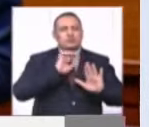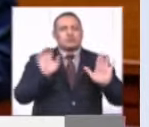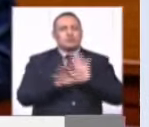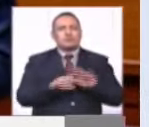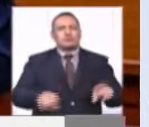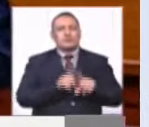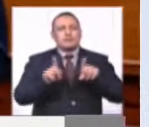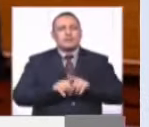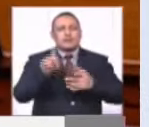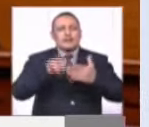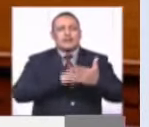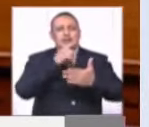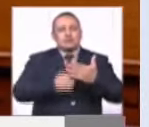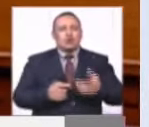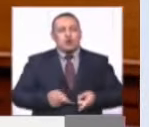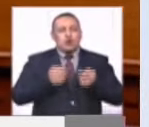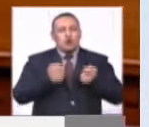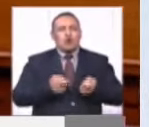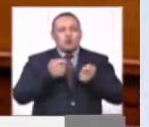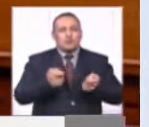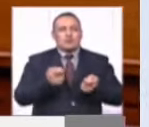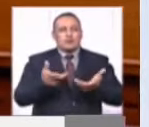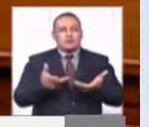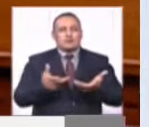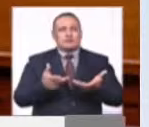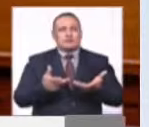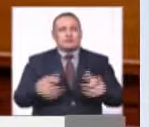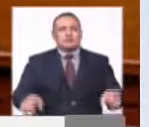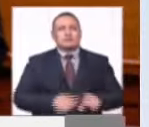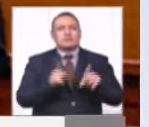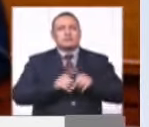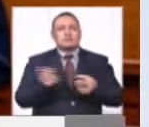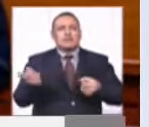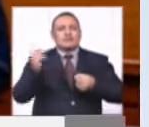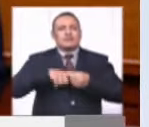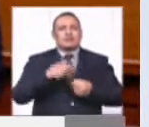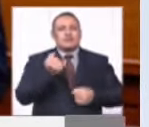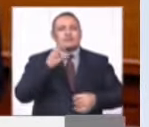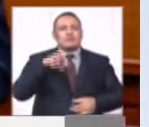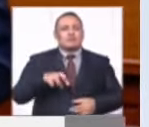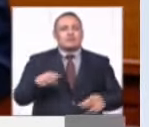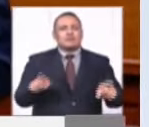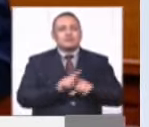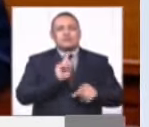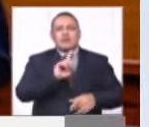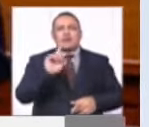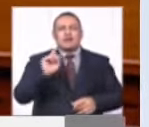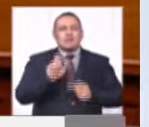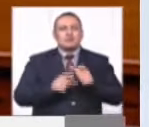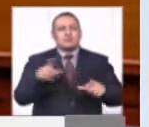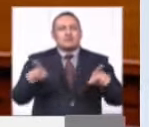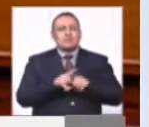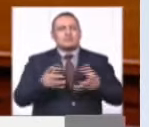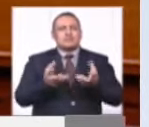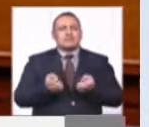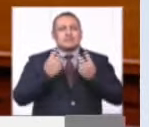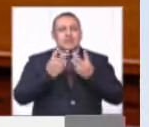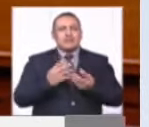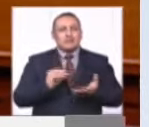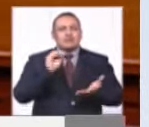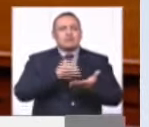que elimina la obligatoriedad de la afiliación a las AFP, para que cada ciudadano pueda elegir si lo pone